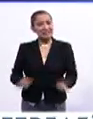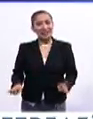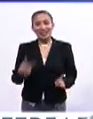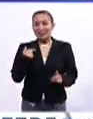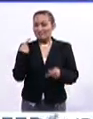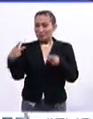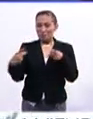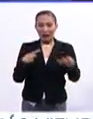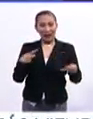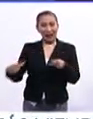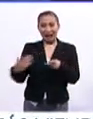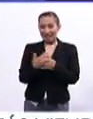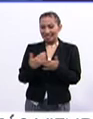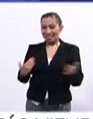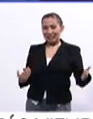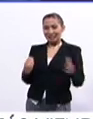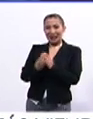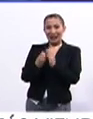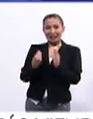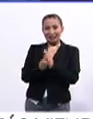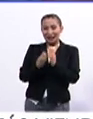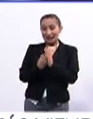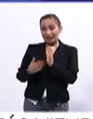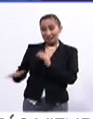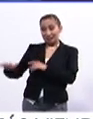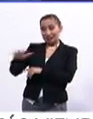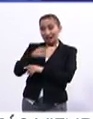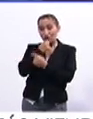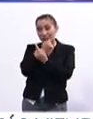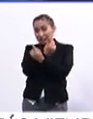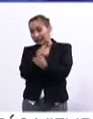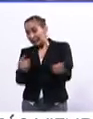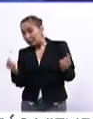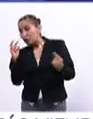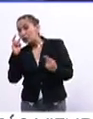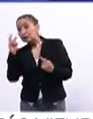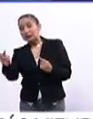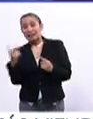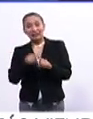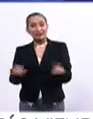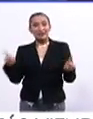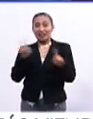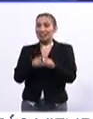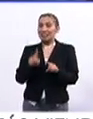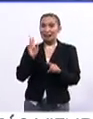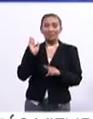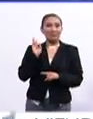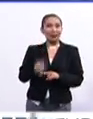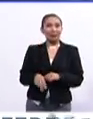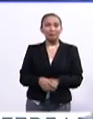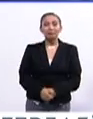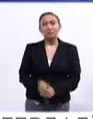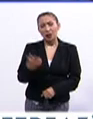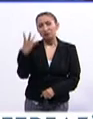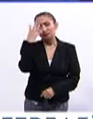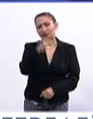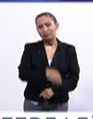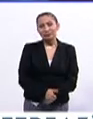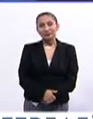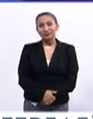la organización, y sobre todo en el contexto, en los niños, encontré muchas diferencias, la verdad, pero es muy